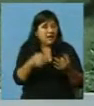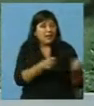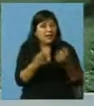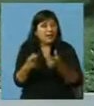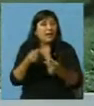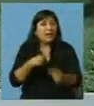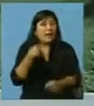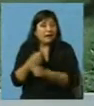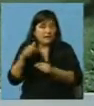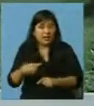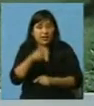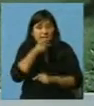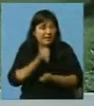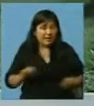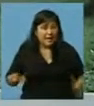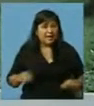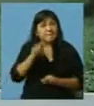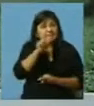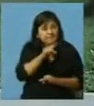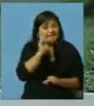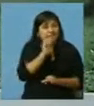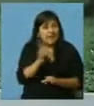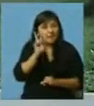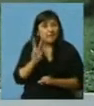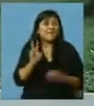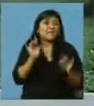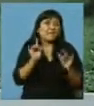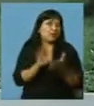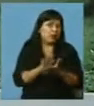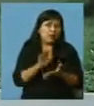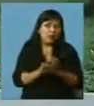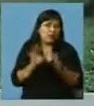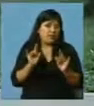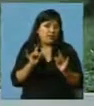y preocupante para los que están pasando hambre, es dejarlos sin una alternativa, ¿no?